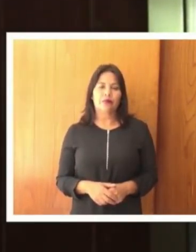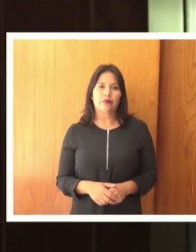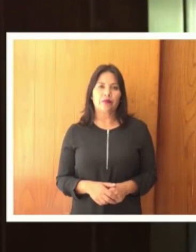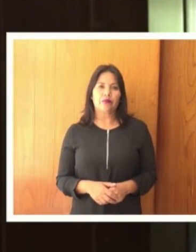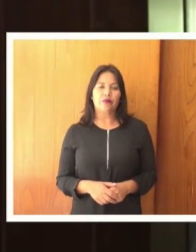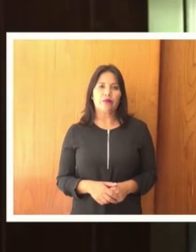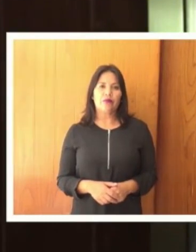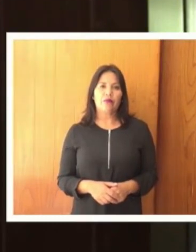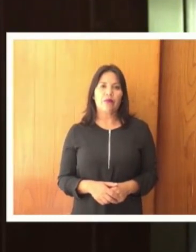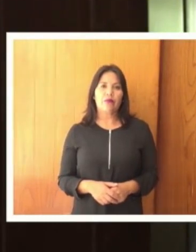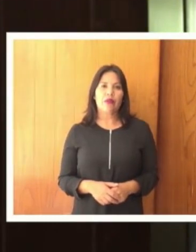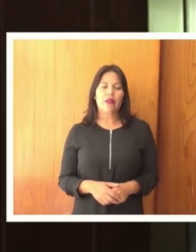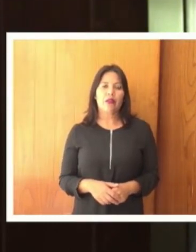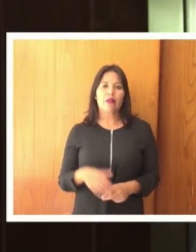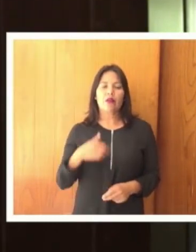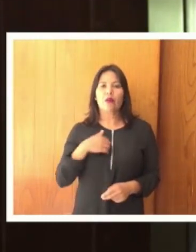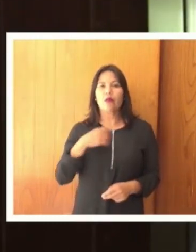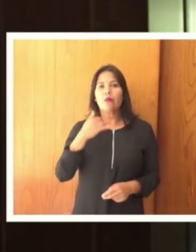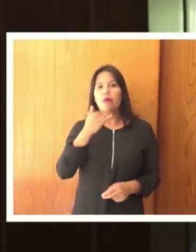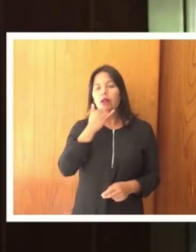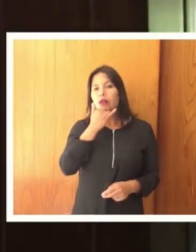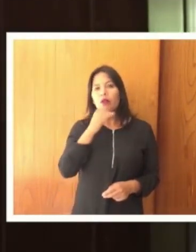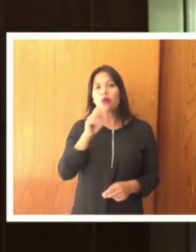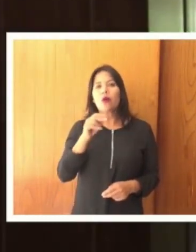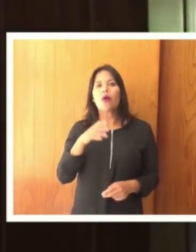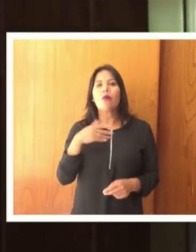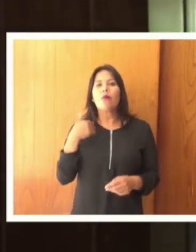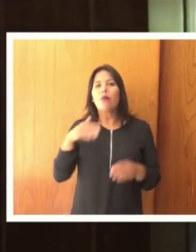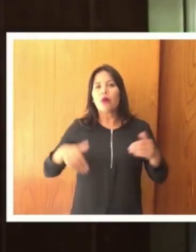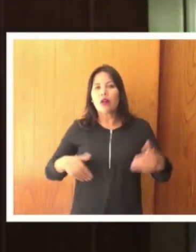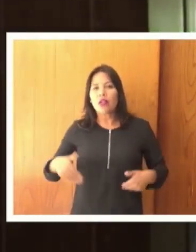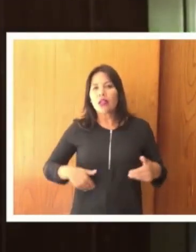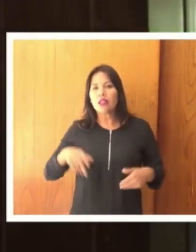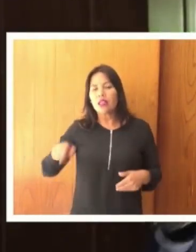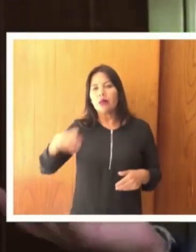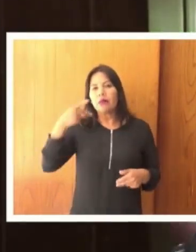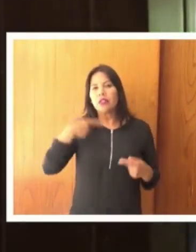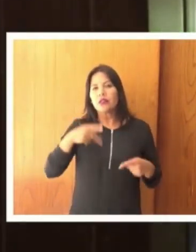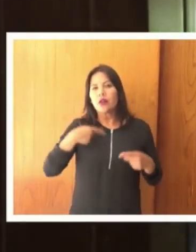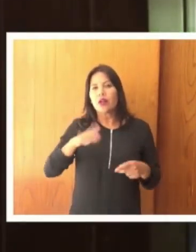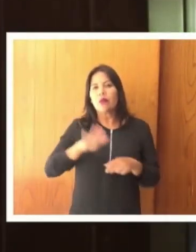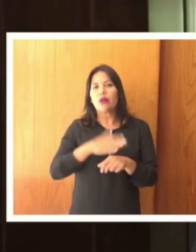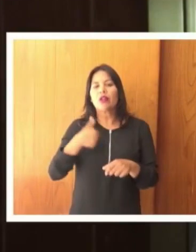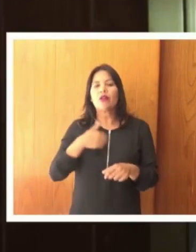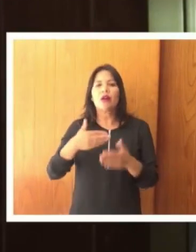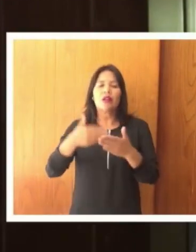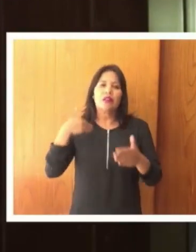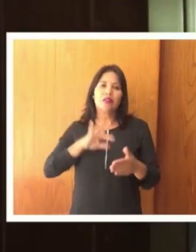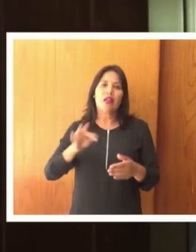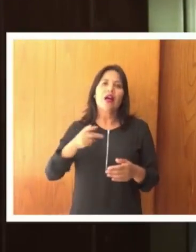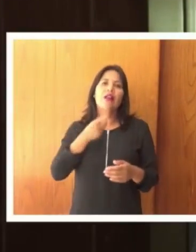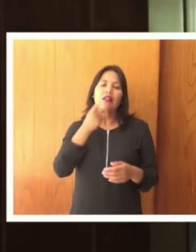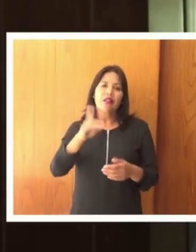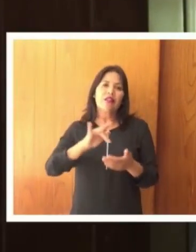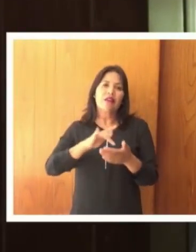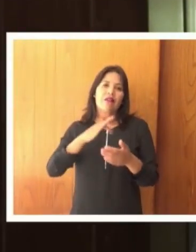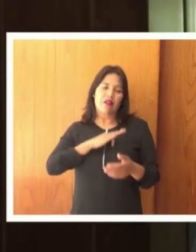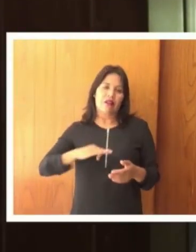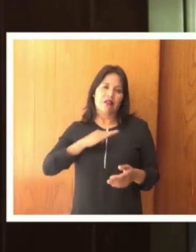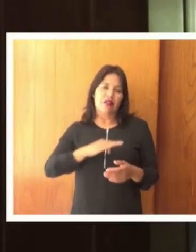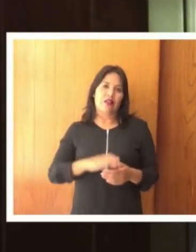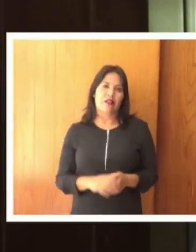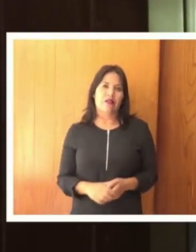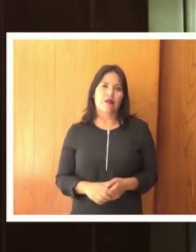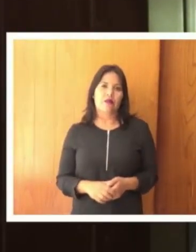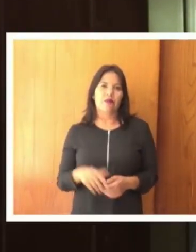no esté agrediendo o transgrediendo algún tema político, sino más bien es de un tema directo